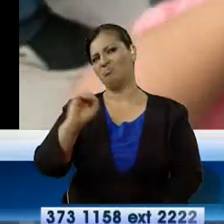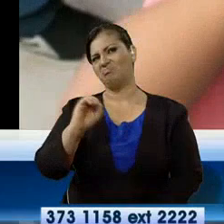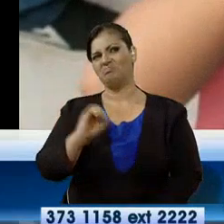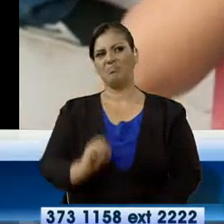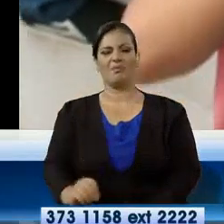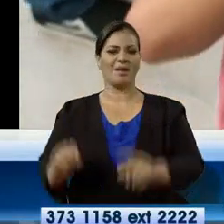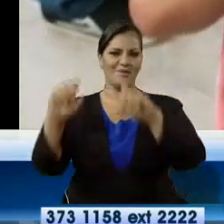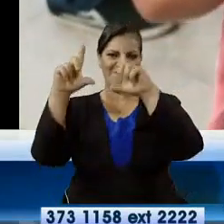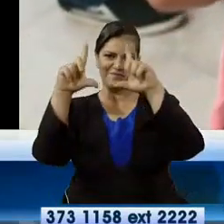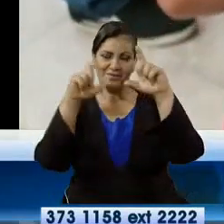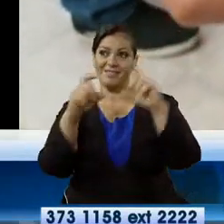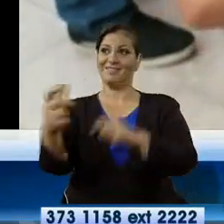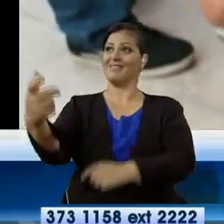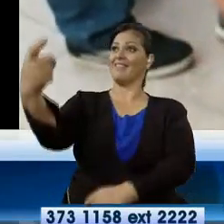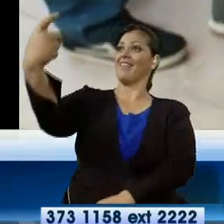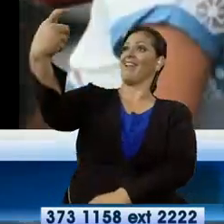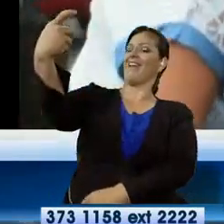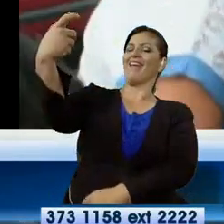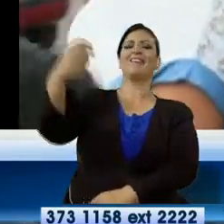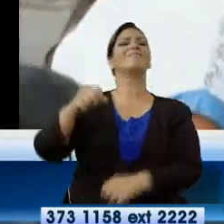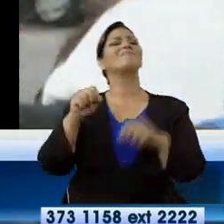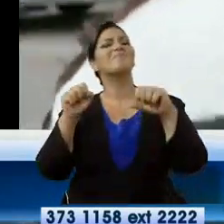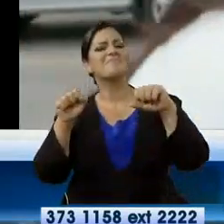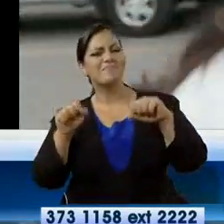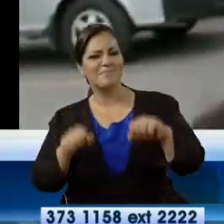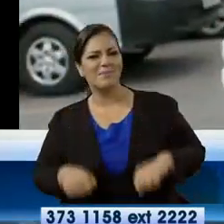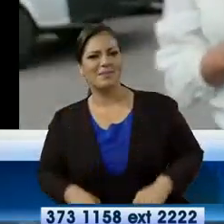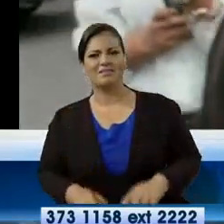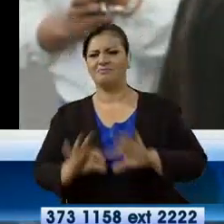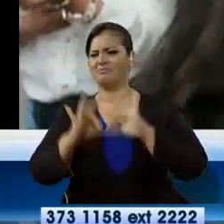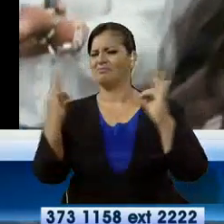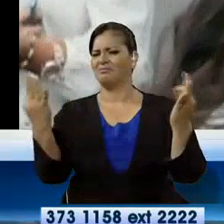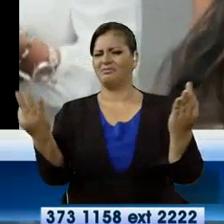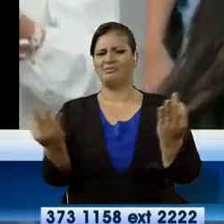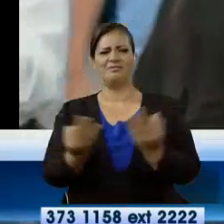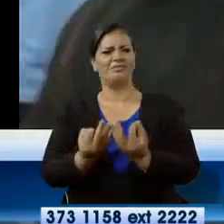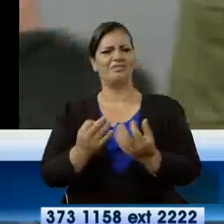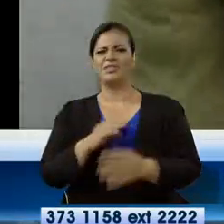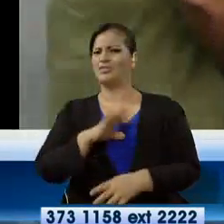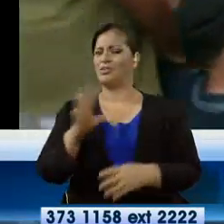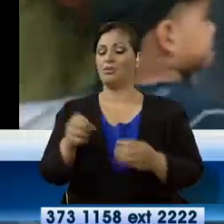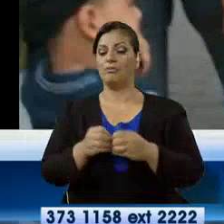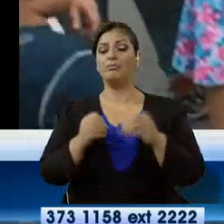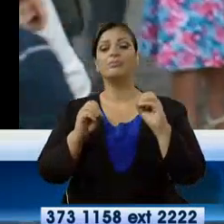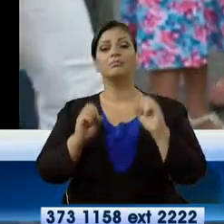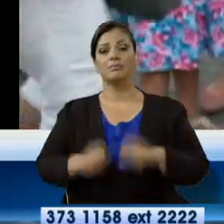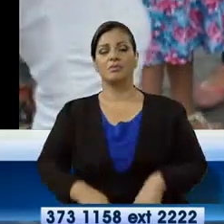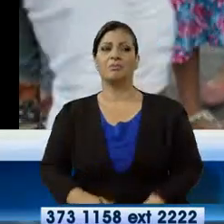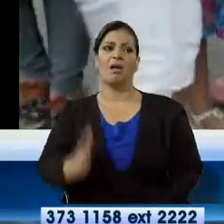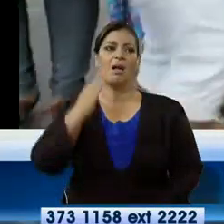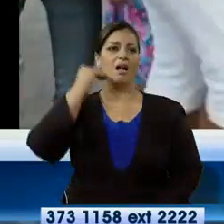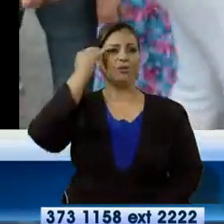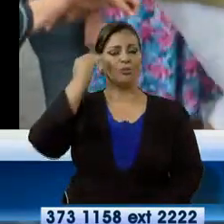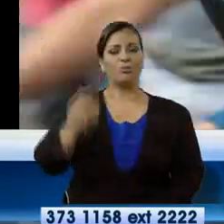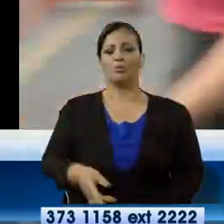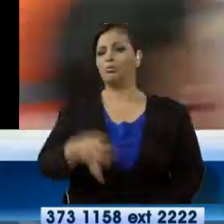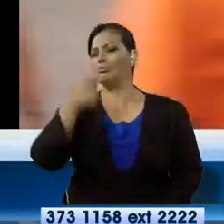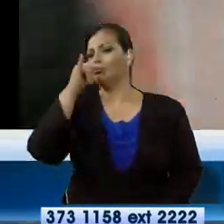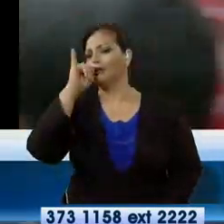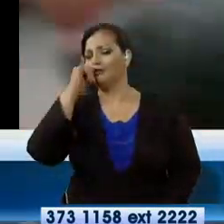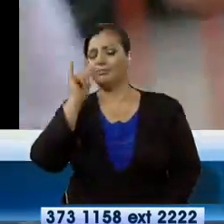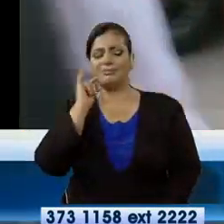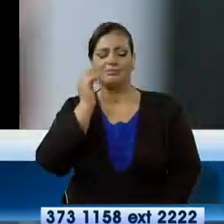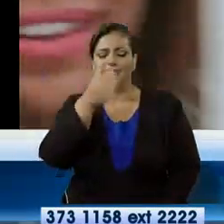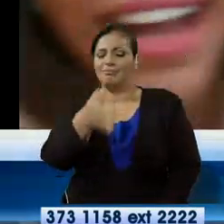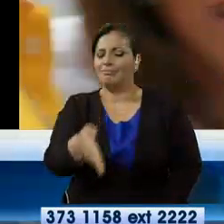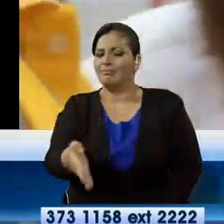el selfie, para toda la familia, desde los más pequeñitos hasta los adultos mayores, papá, mamá, la abuelita, el tío, la tía, el